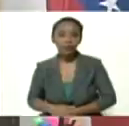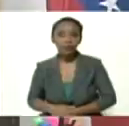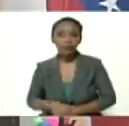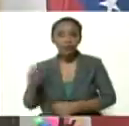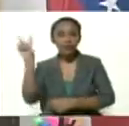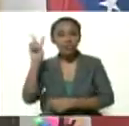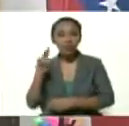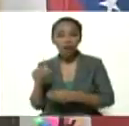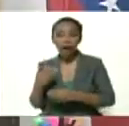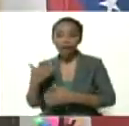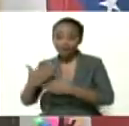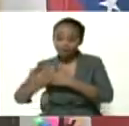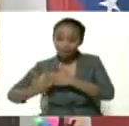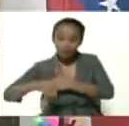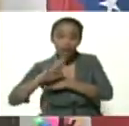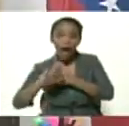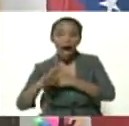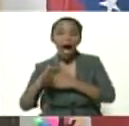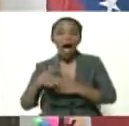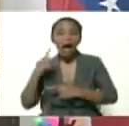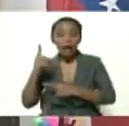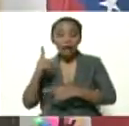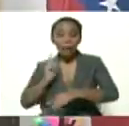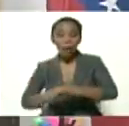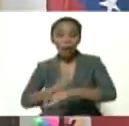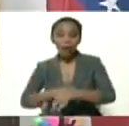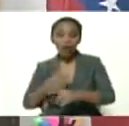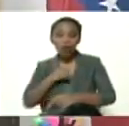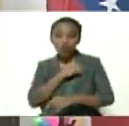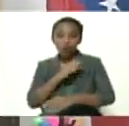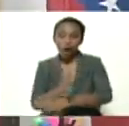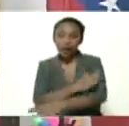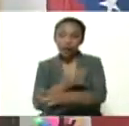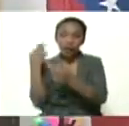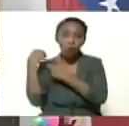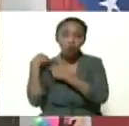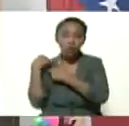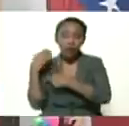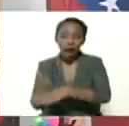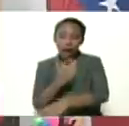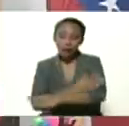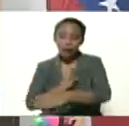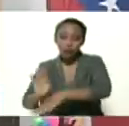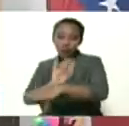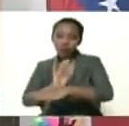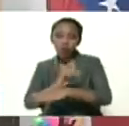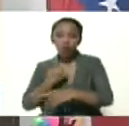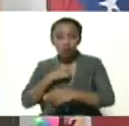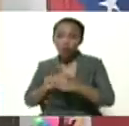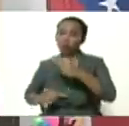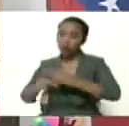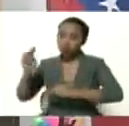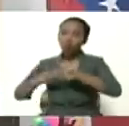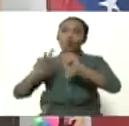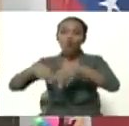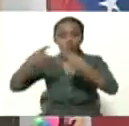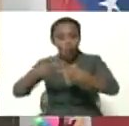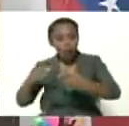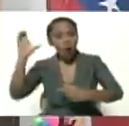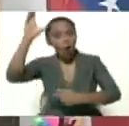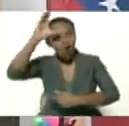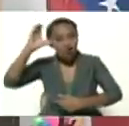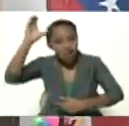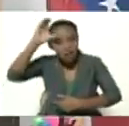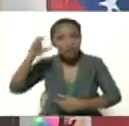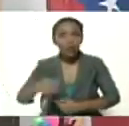Venezuela dio el paso adelante en el momento que lo teníamos que dar. Y bueno, vamos construyendo una nueva conciencia, una buena